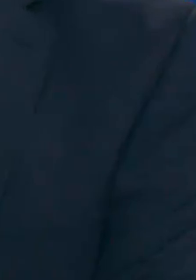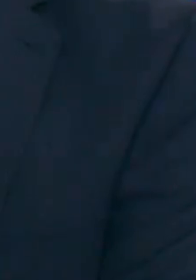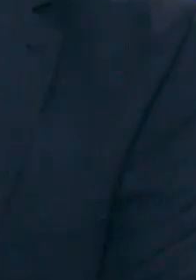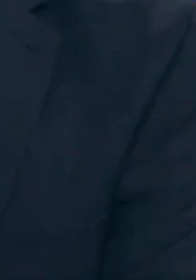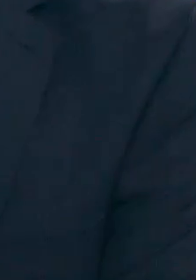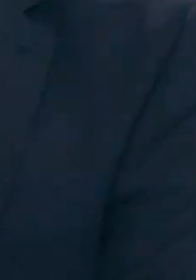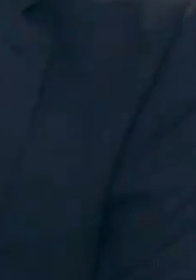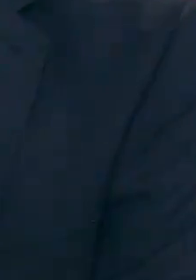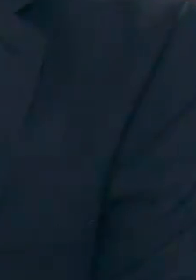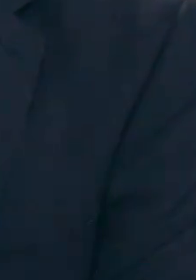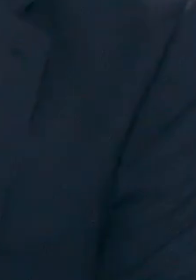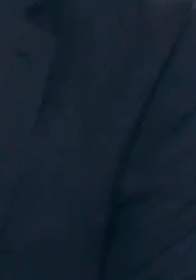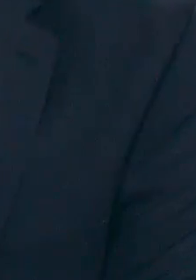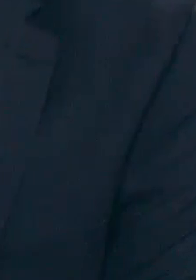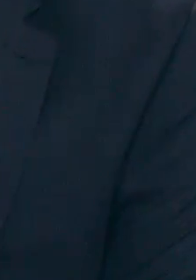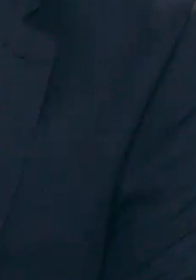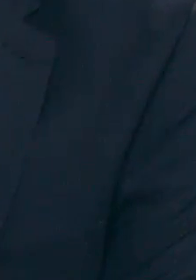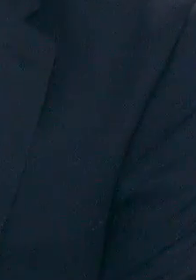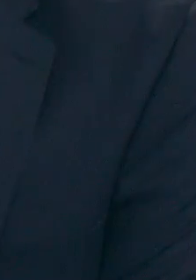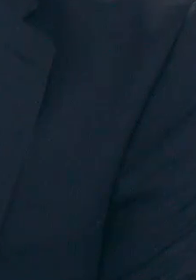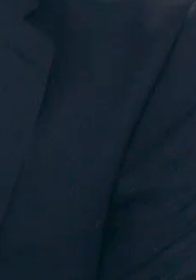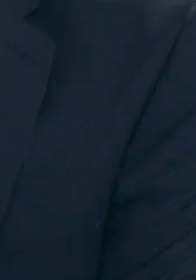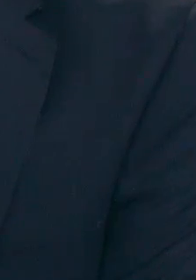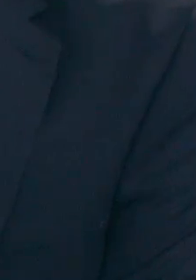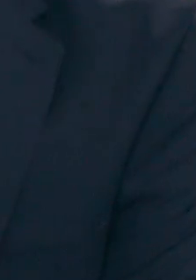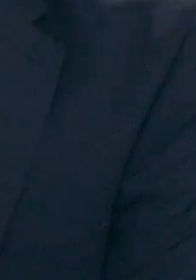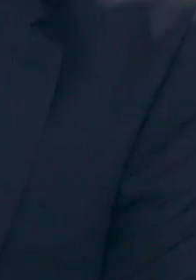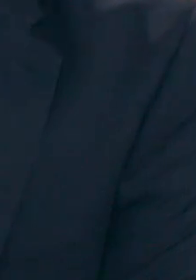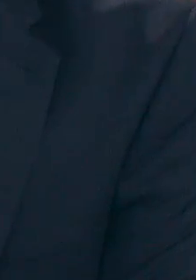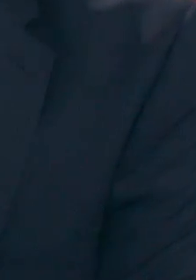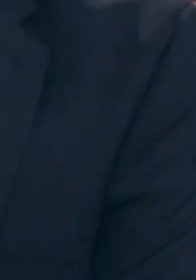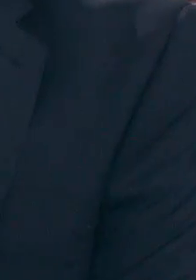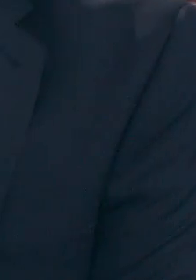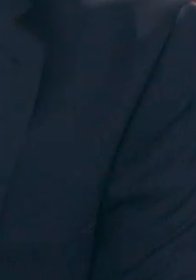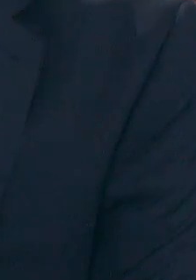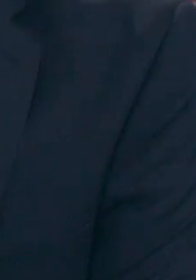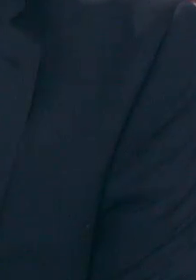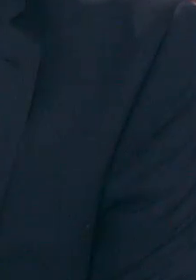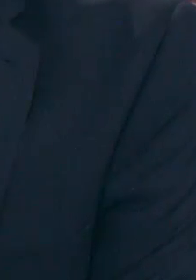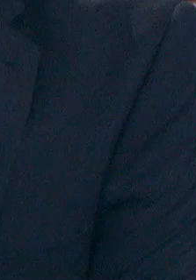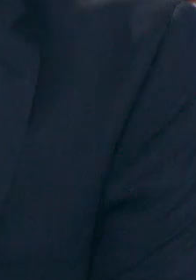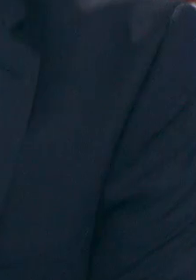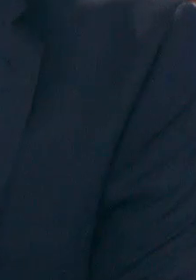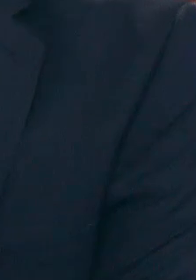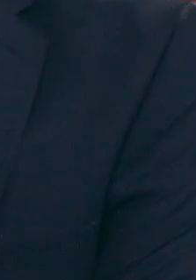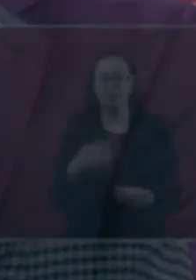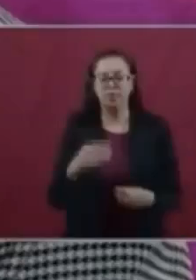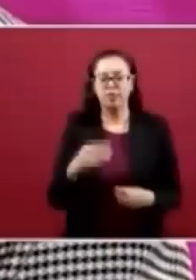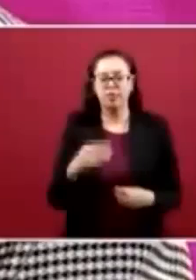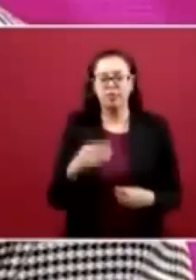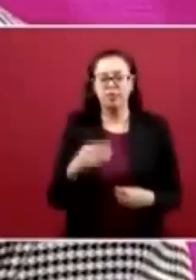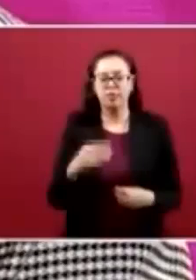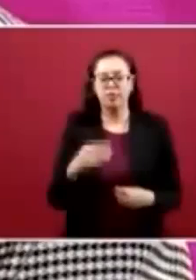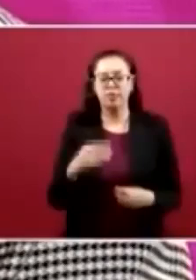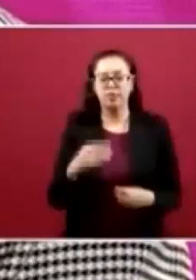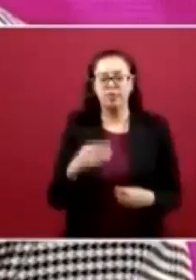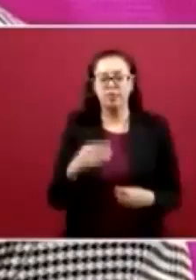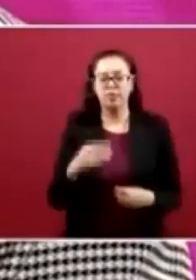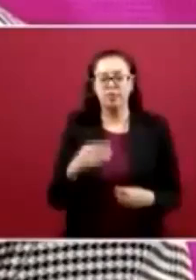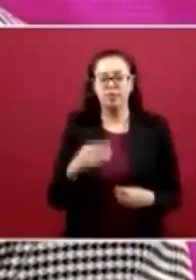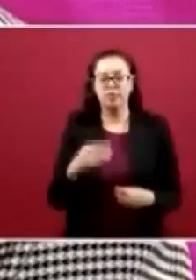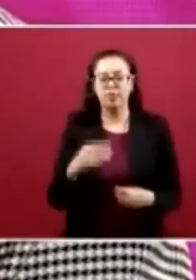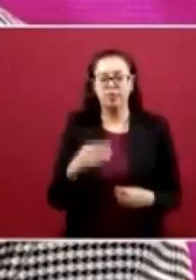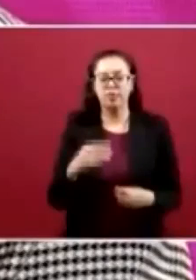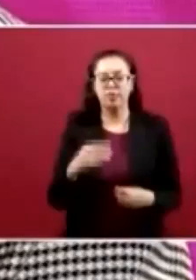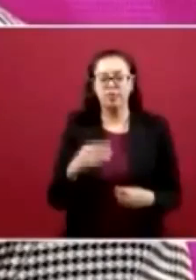Esta mañana en conferencia de prensa la secretaria de Gobernación, Olga Sánchez Cordero, la abuelita más querida de este país, y la directora del Instituto